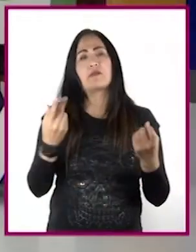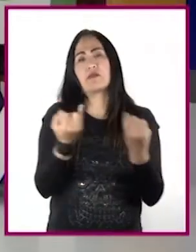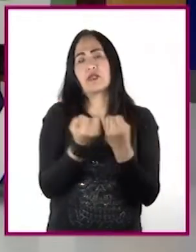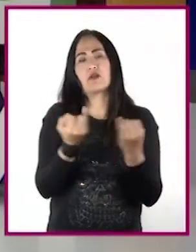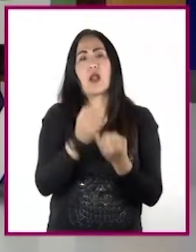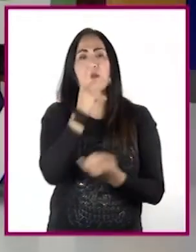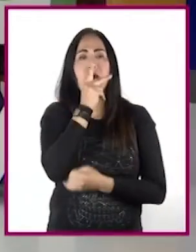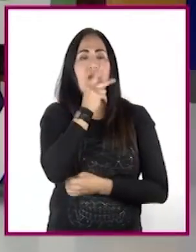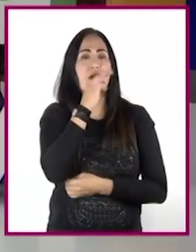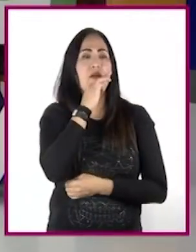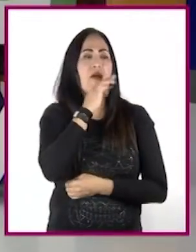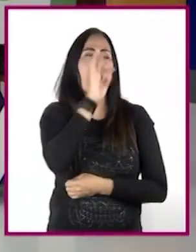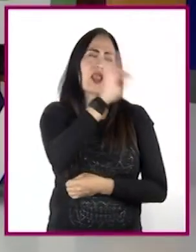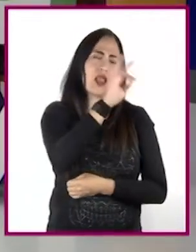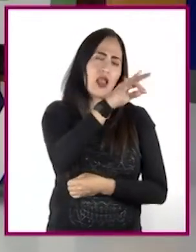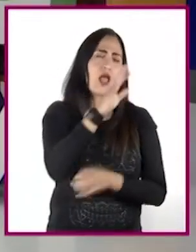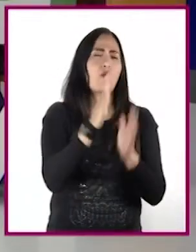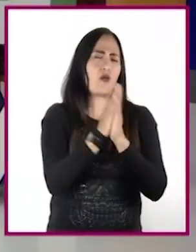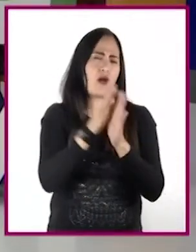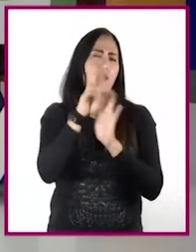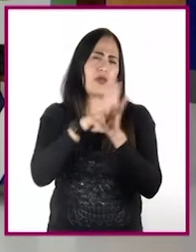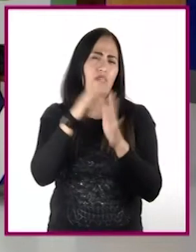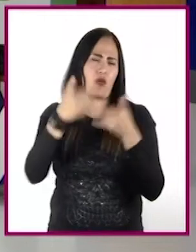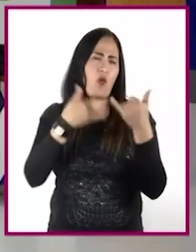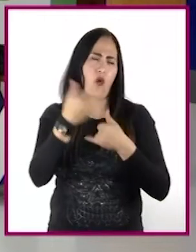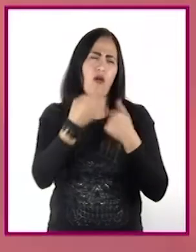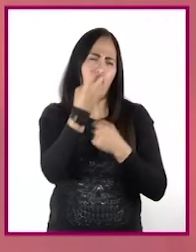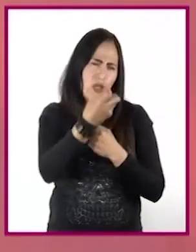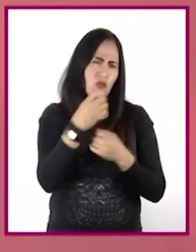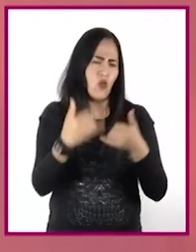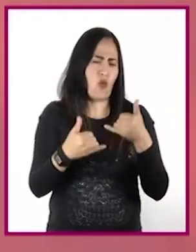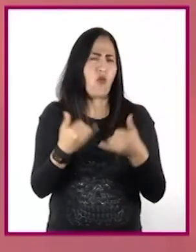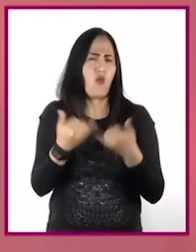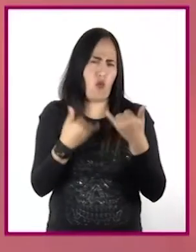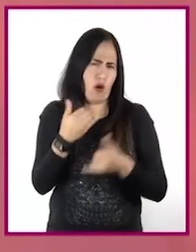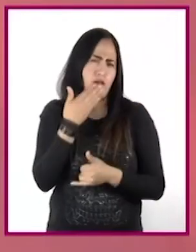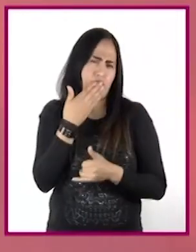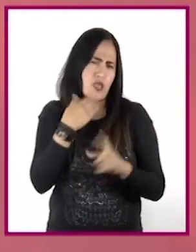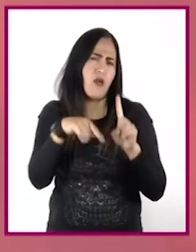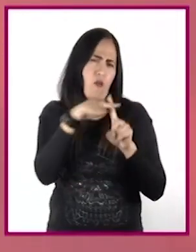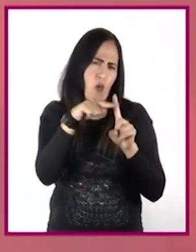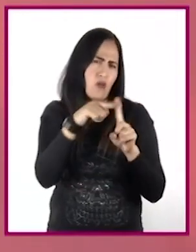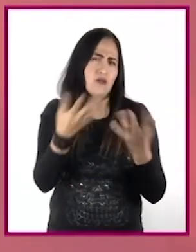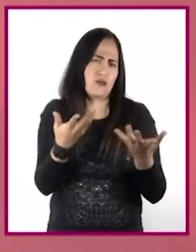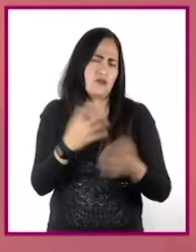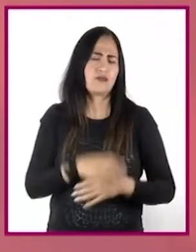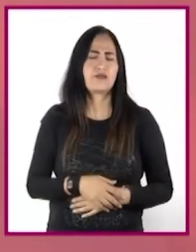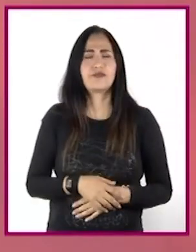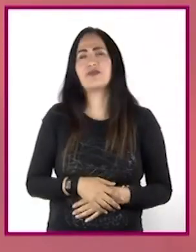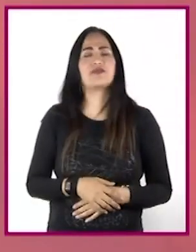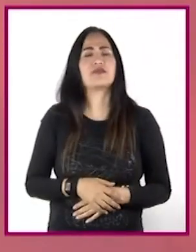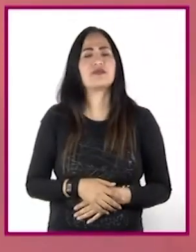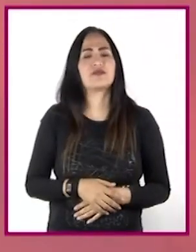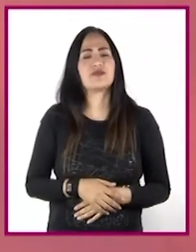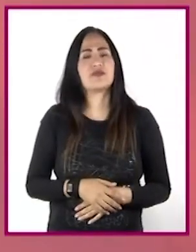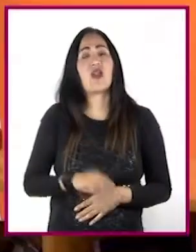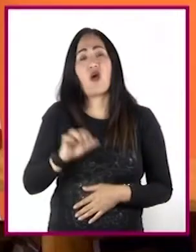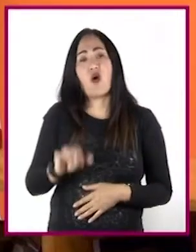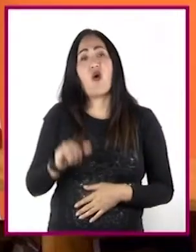de que los videojuegos bien utilizados son positivos. Oye, ¿y te imaginas esta otra